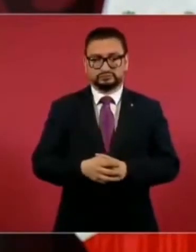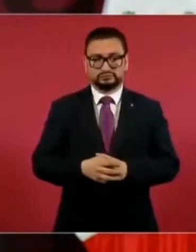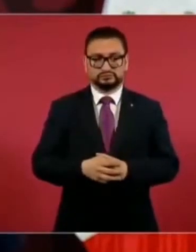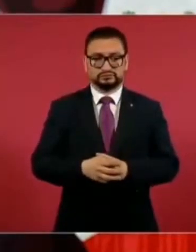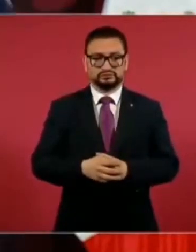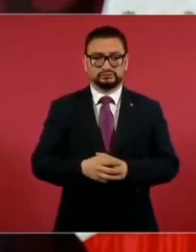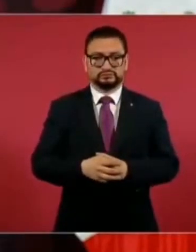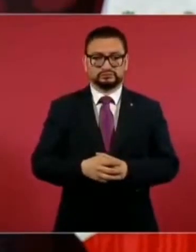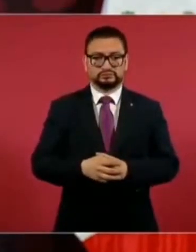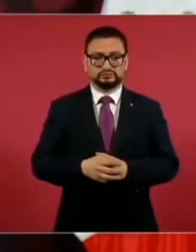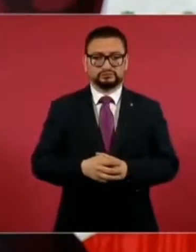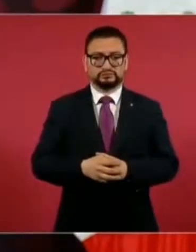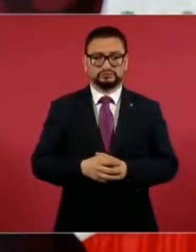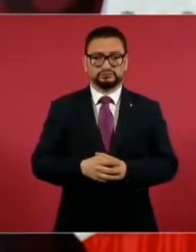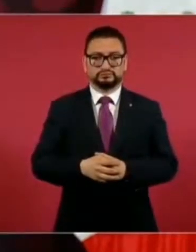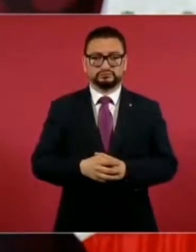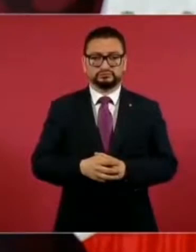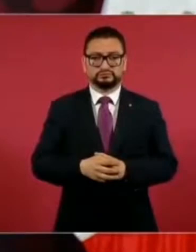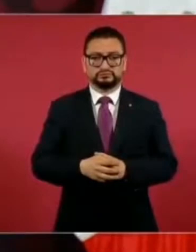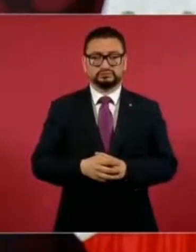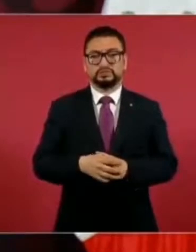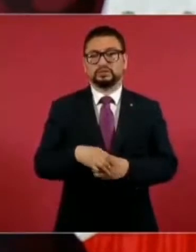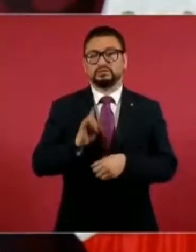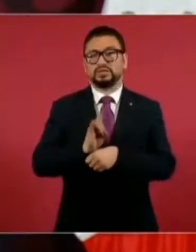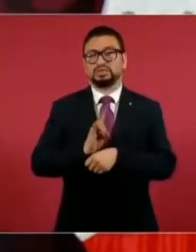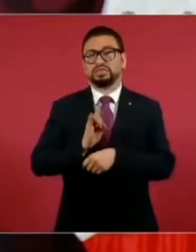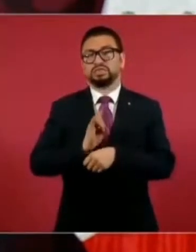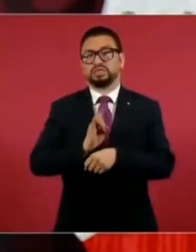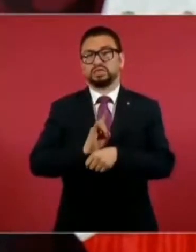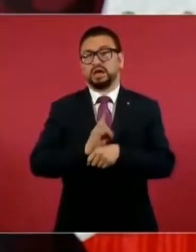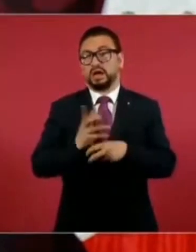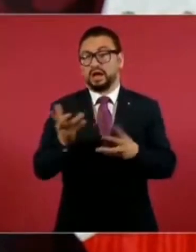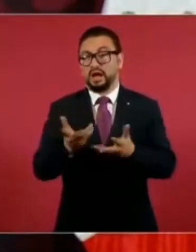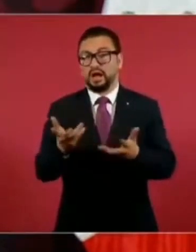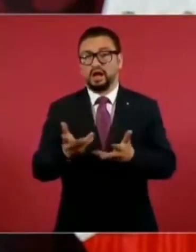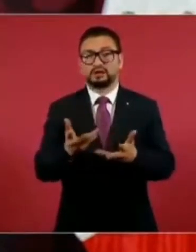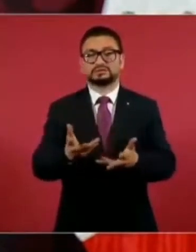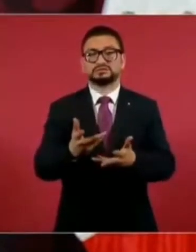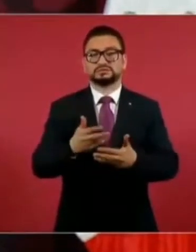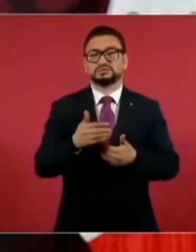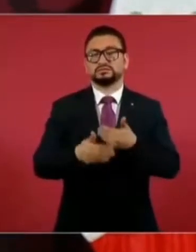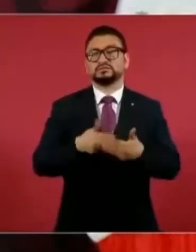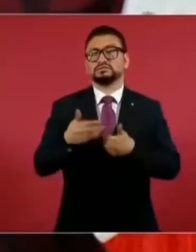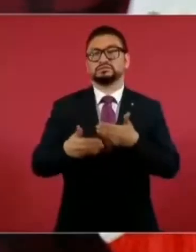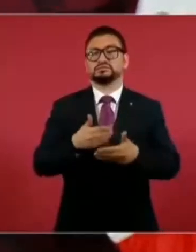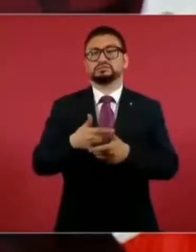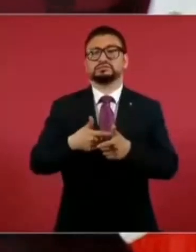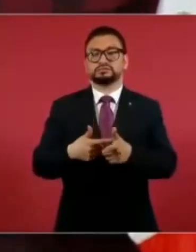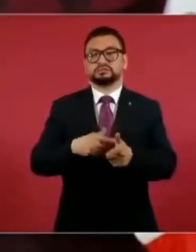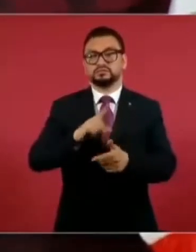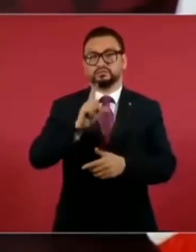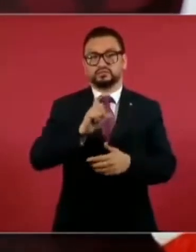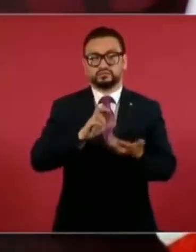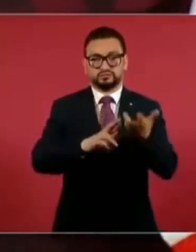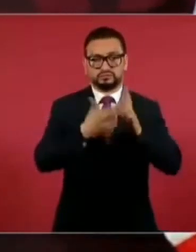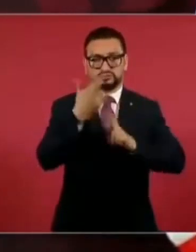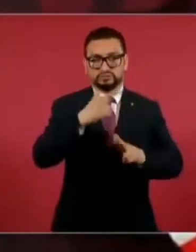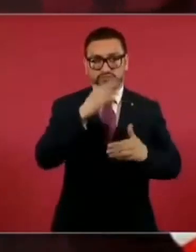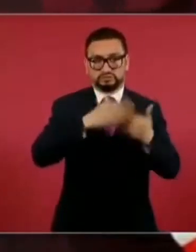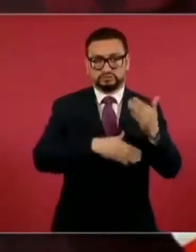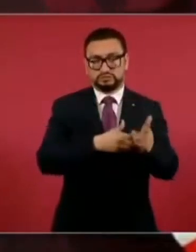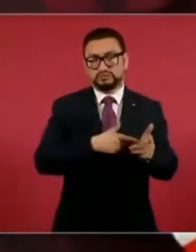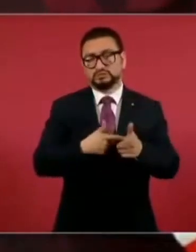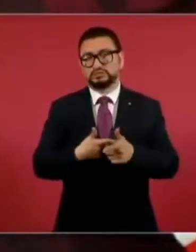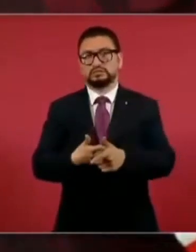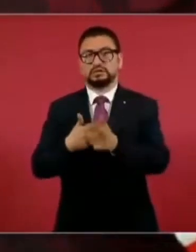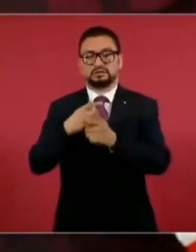el de la simulación que se mantuvo después de la Revolución, del